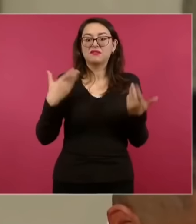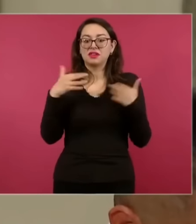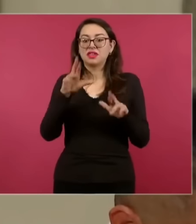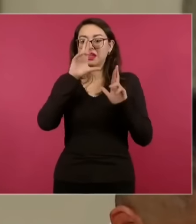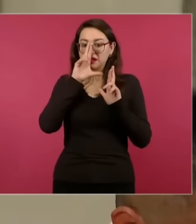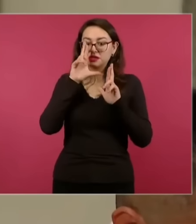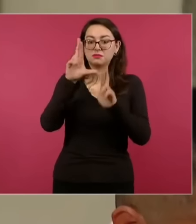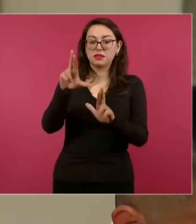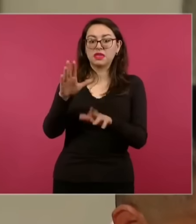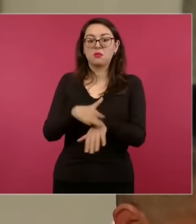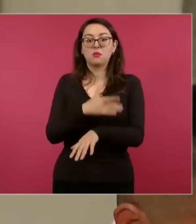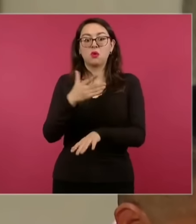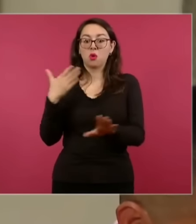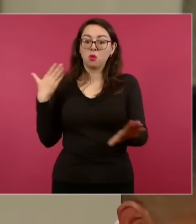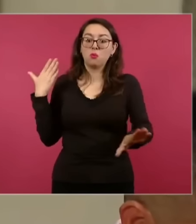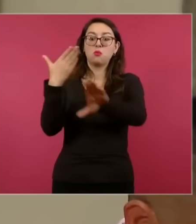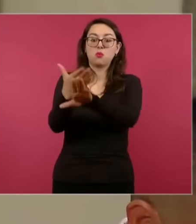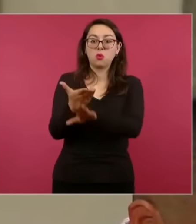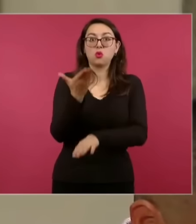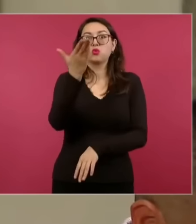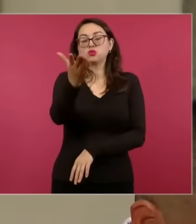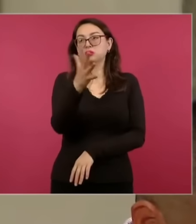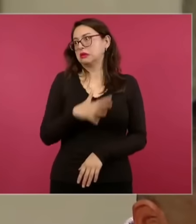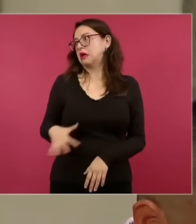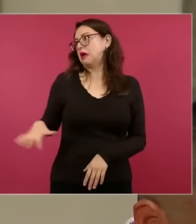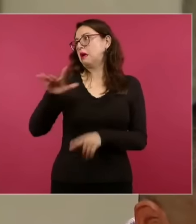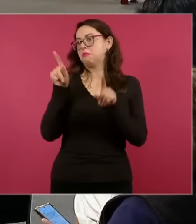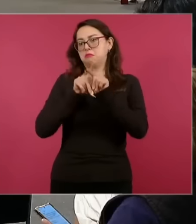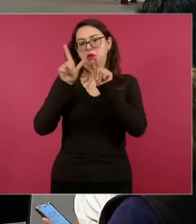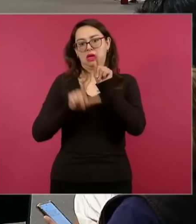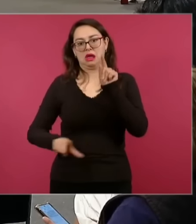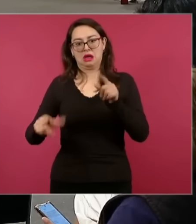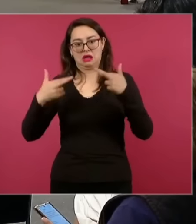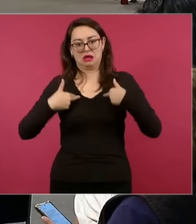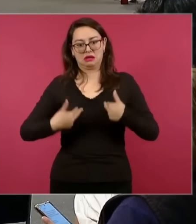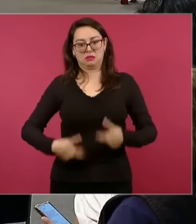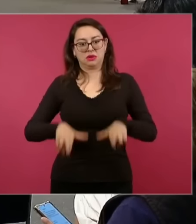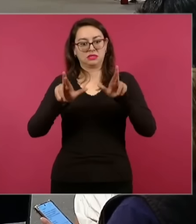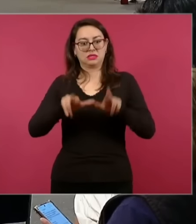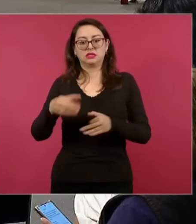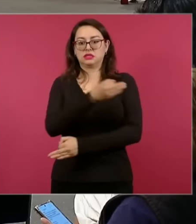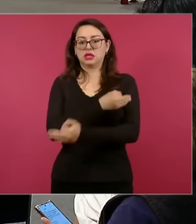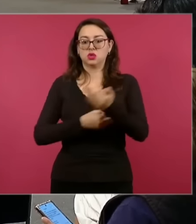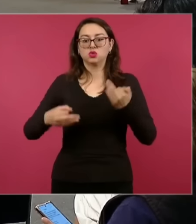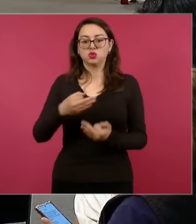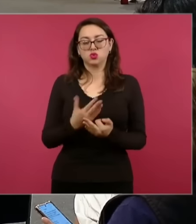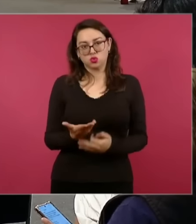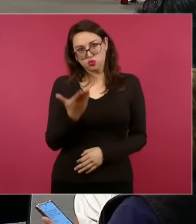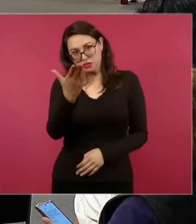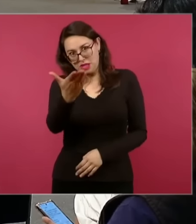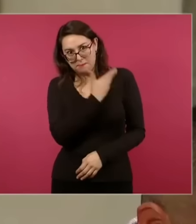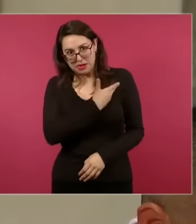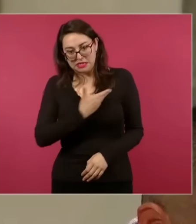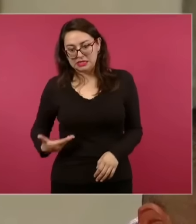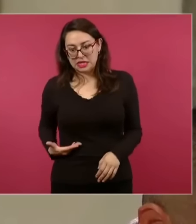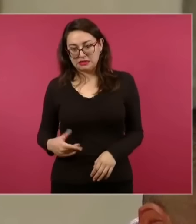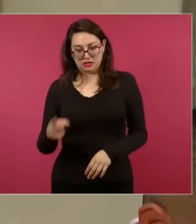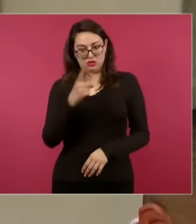al atacarlo a usted nos ataca a todos los mexicanos porque usted nos representa. Su investidura para nosotros pues